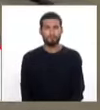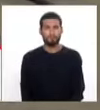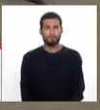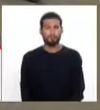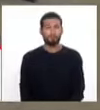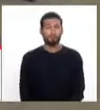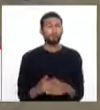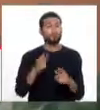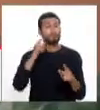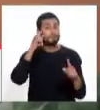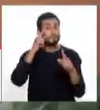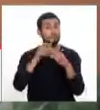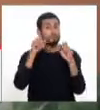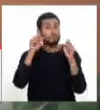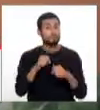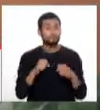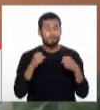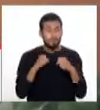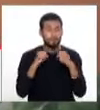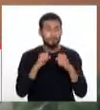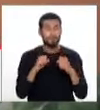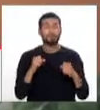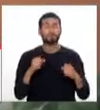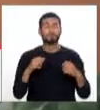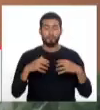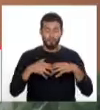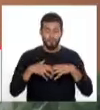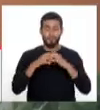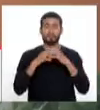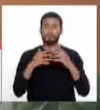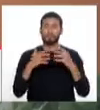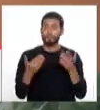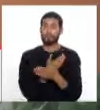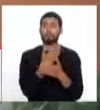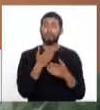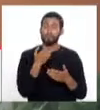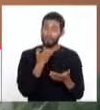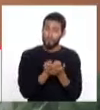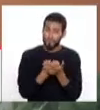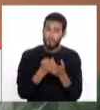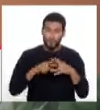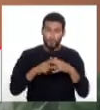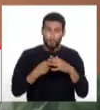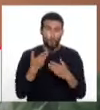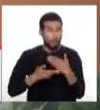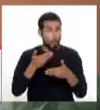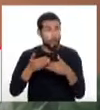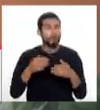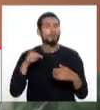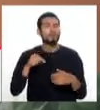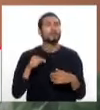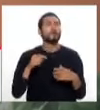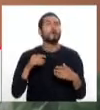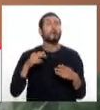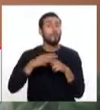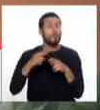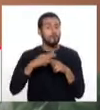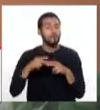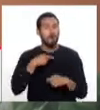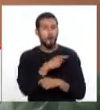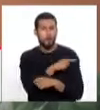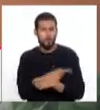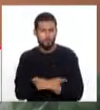A fin de seguir impulsando la reactivación económica, pronto lanzaremos la segunda parte del plan Compunche